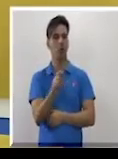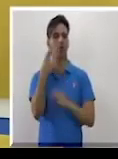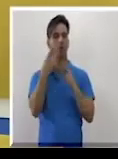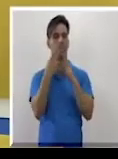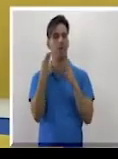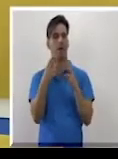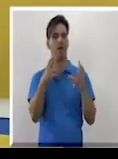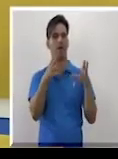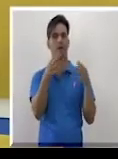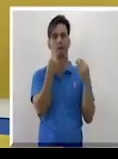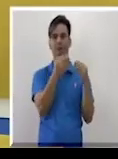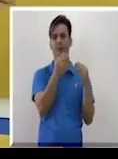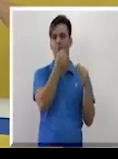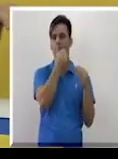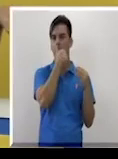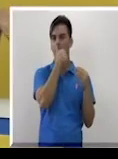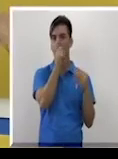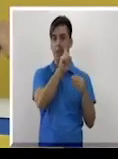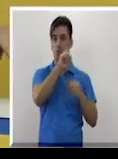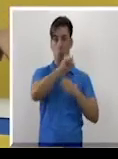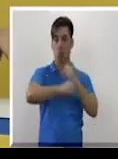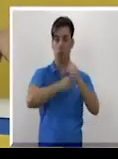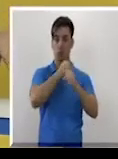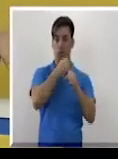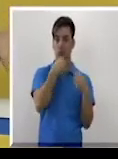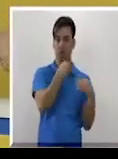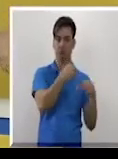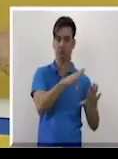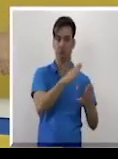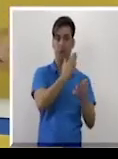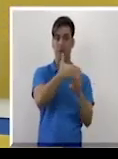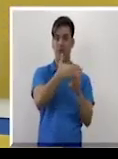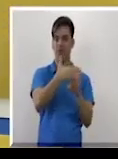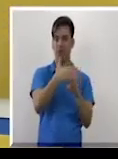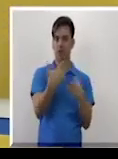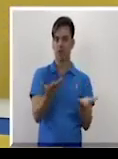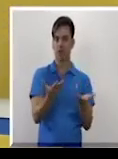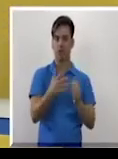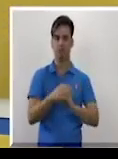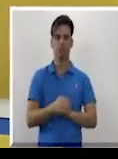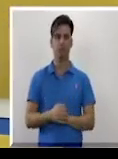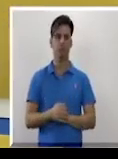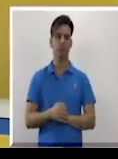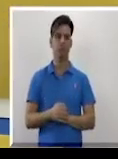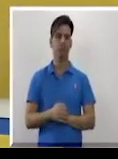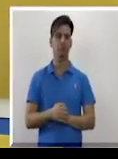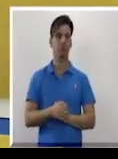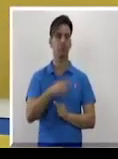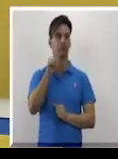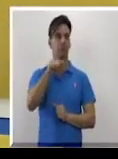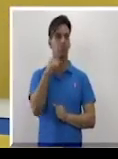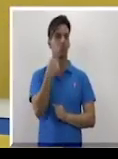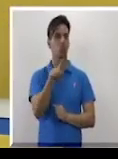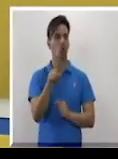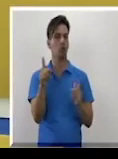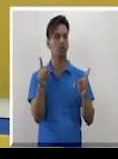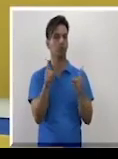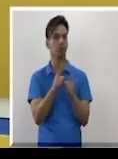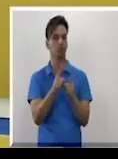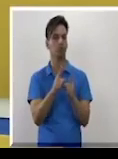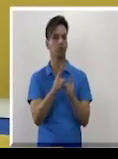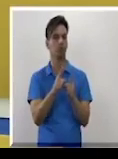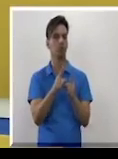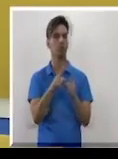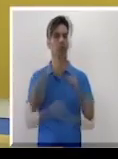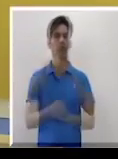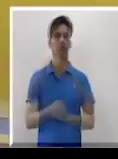la diferencia y conozca de qué diferencia estamos hablando, entonces solo se reduce el ejercicio a